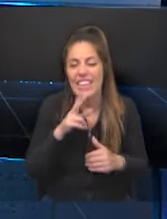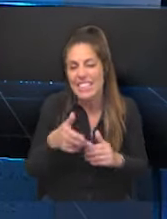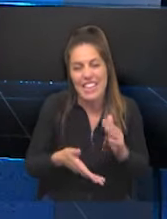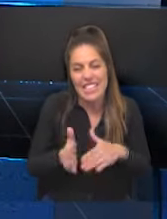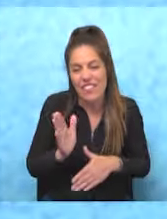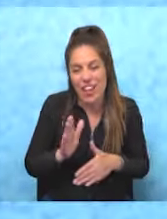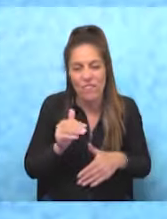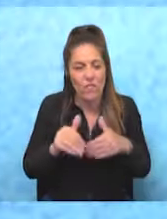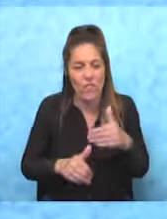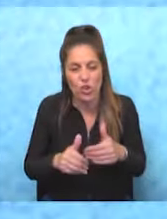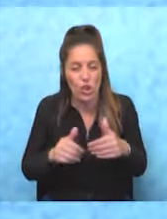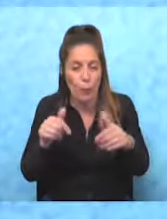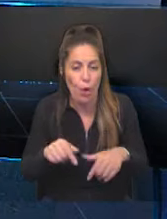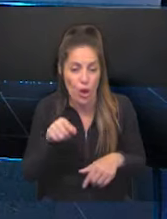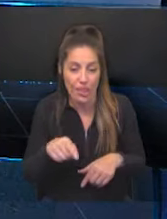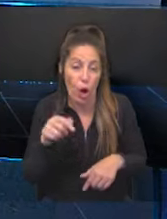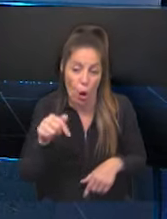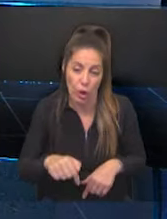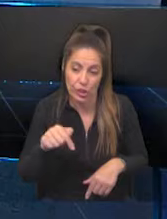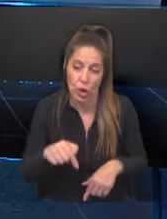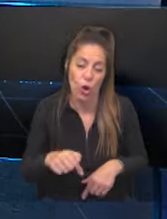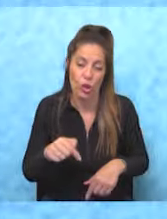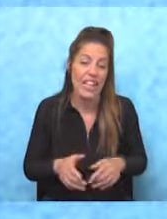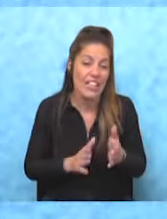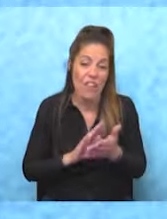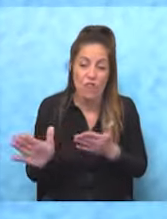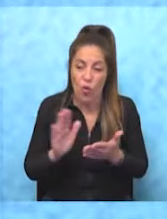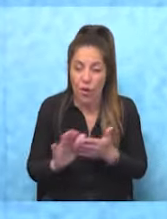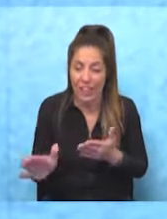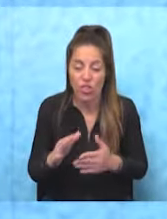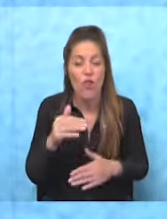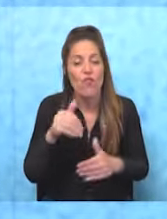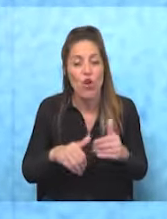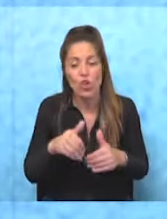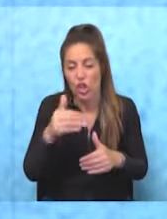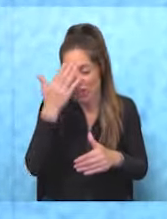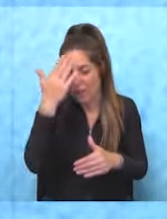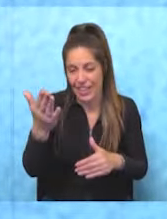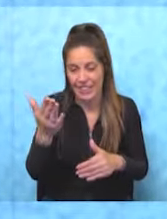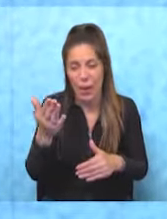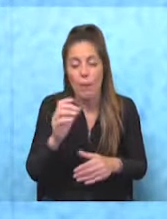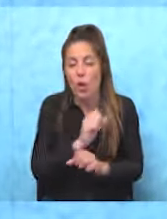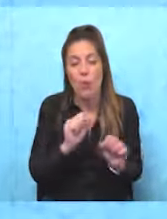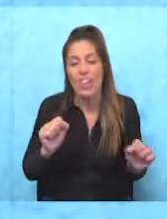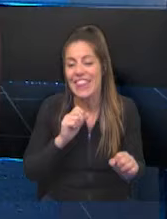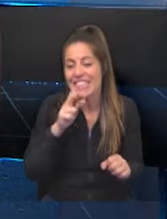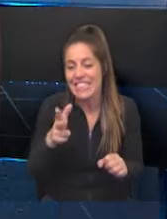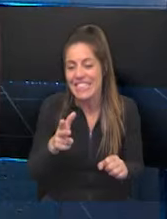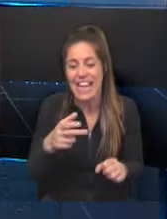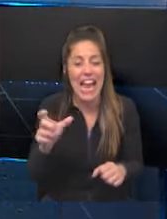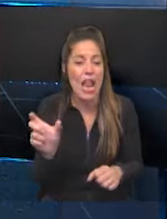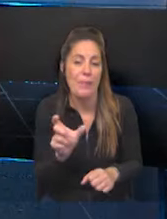frente amplio Por esto hoy se están hoy se están fugando votos del frente amplio Por no por no poder pronunciar